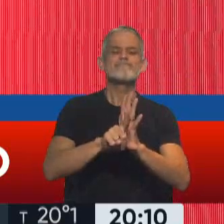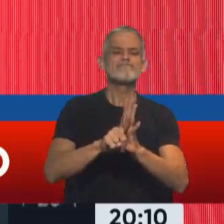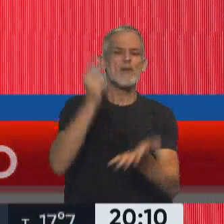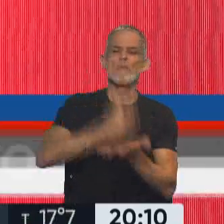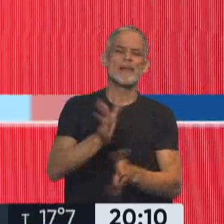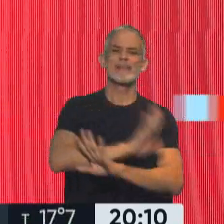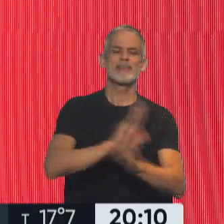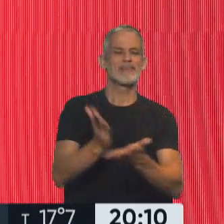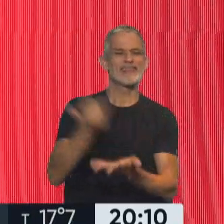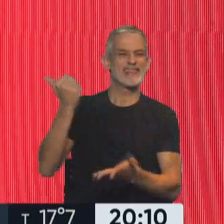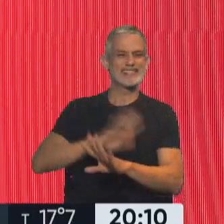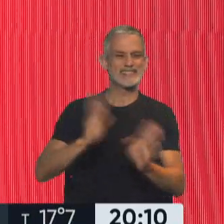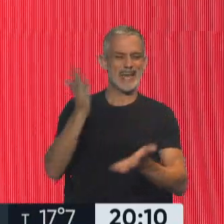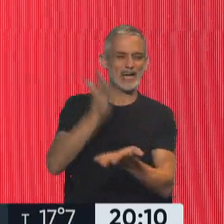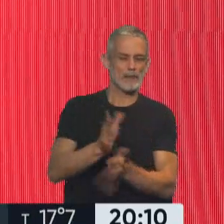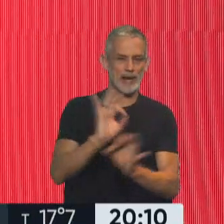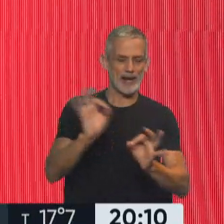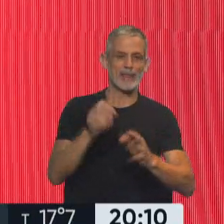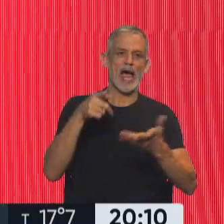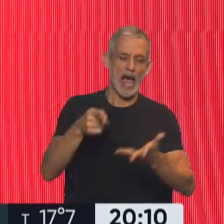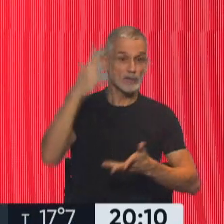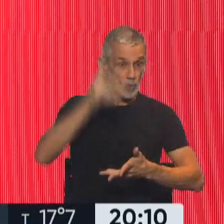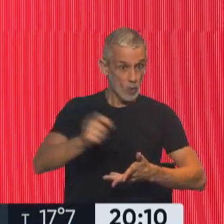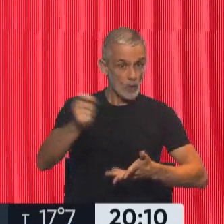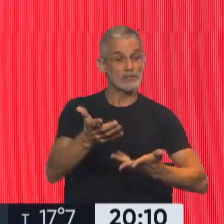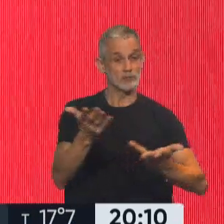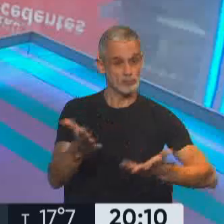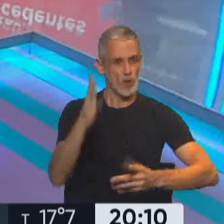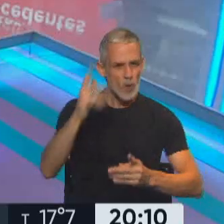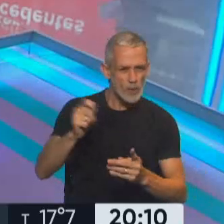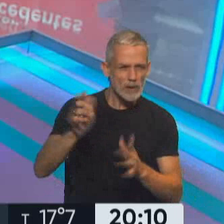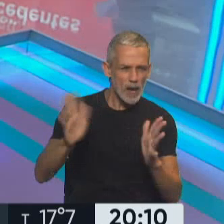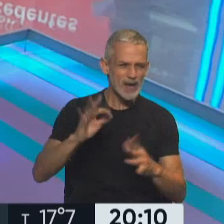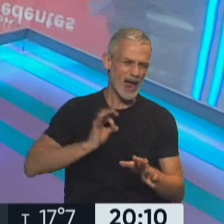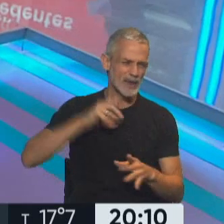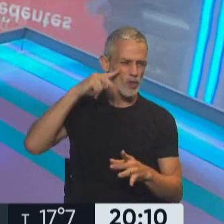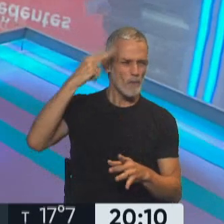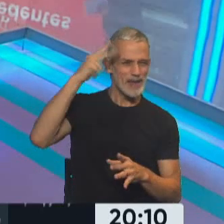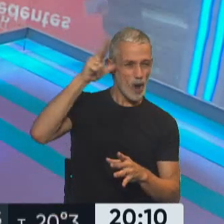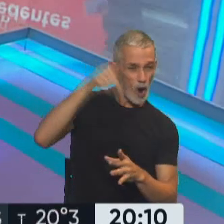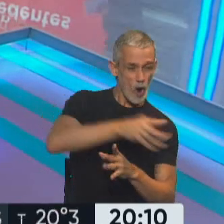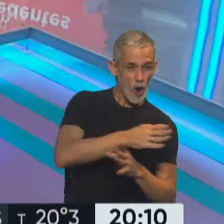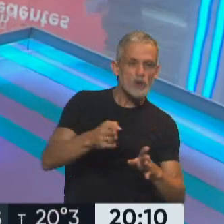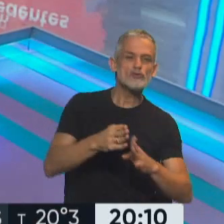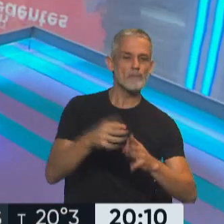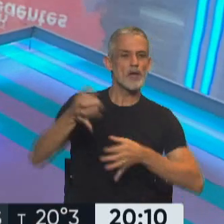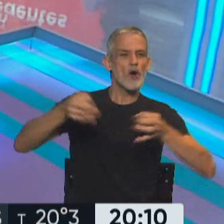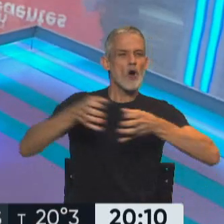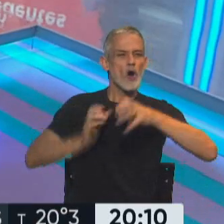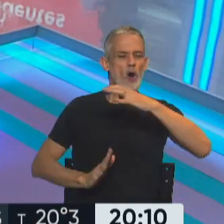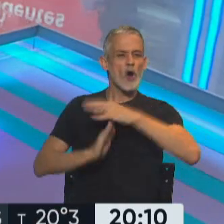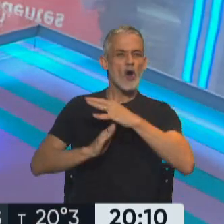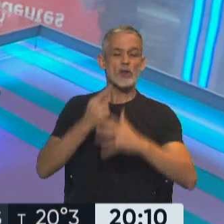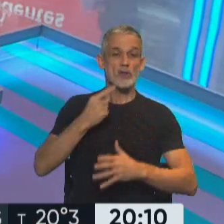despenalizar el aborto en México y eso lo llevan en una instancia judicial. Y en ese momento, en el 2008, la Corte Suprema dice que